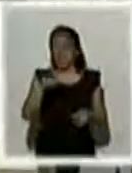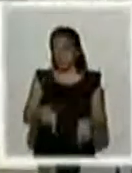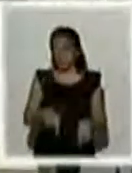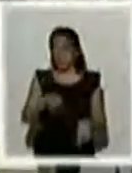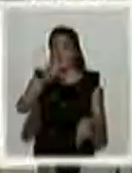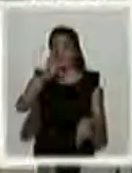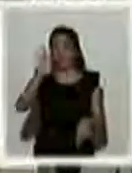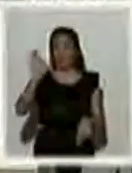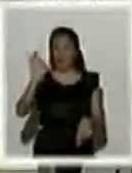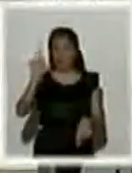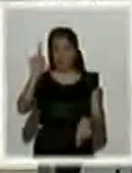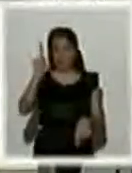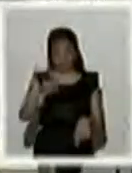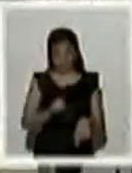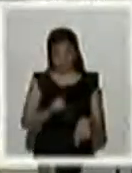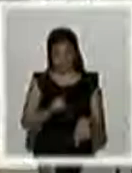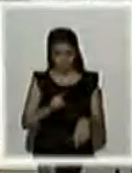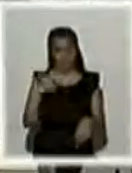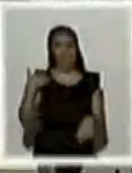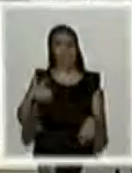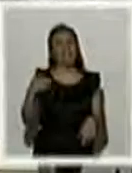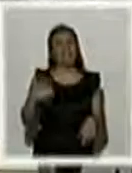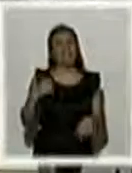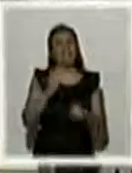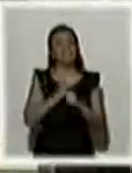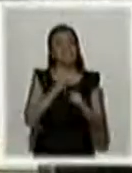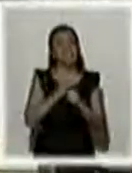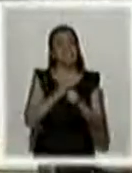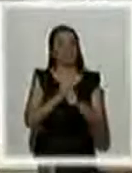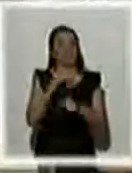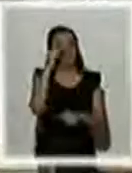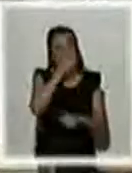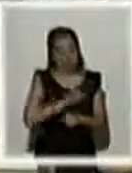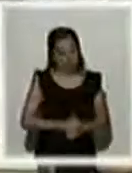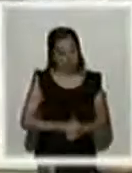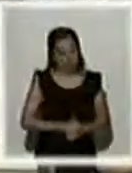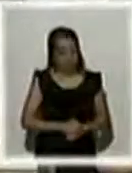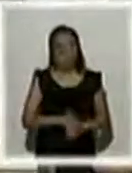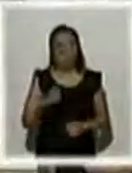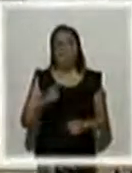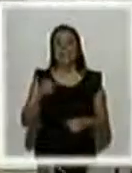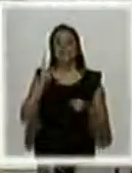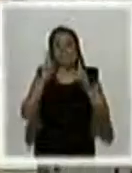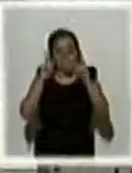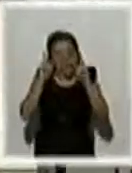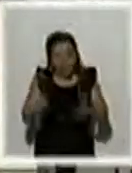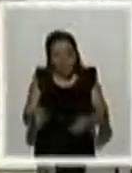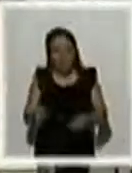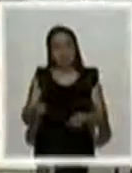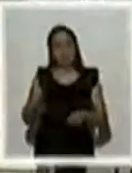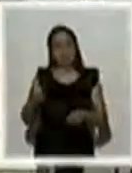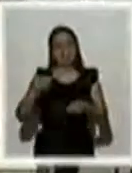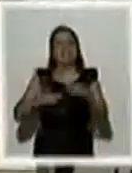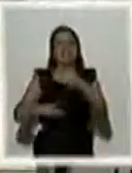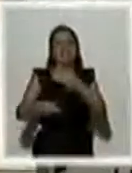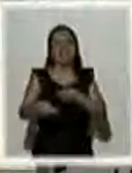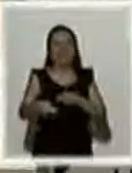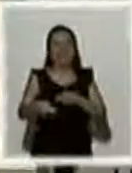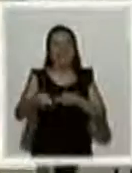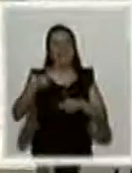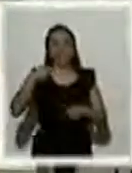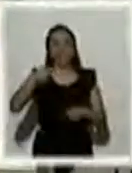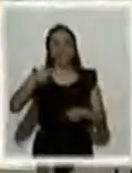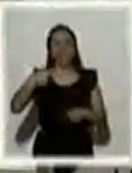es marginación y disgregación social. Y hay que devolverle a los jubilados nacionales el 82% móvil,